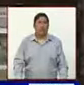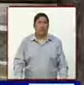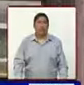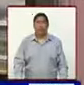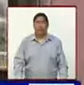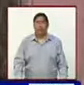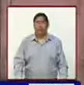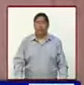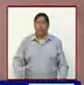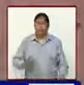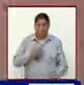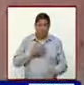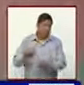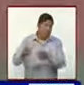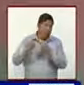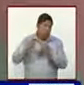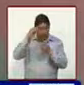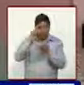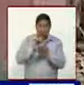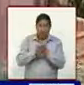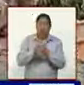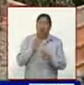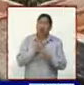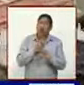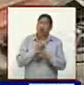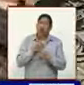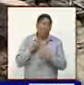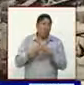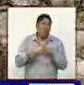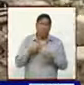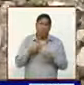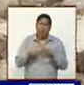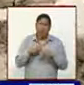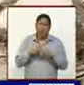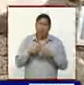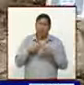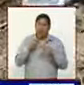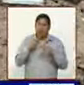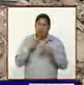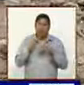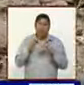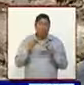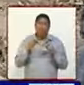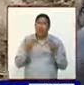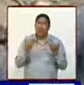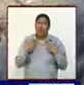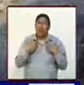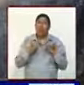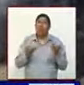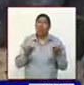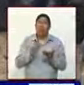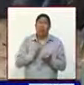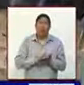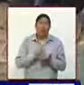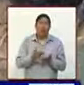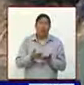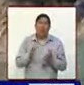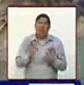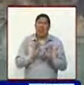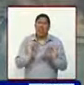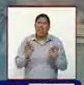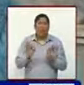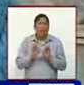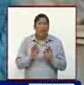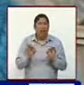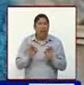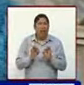Cuando vivía mi esposa, le decía, cuida que nos caiga, no tengas miedo, no va a caerme, no tengo cocina, ¿dónde cocinan víveres? No